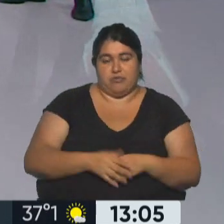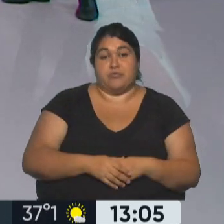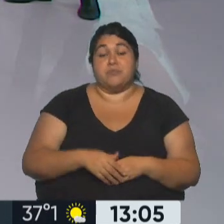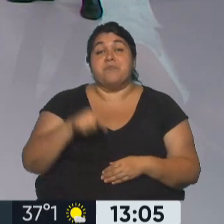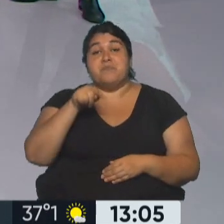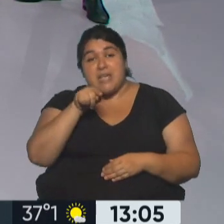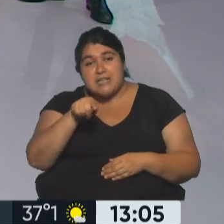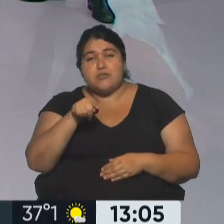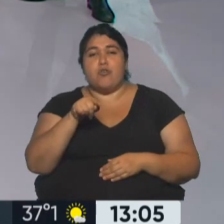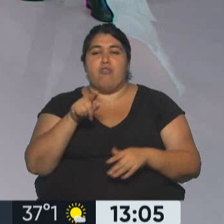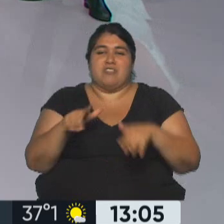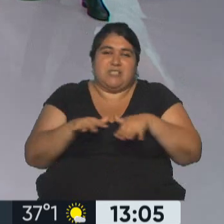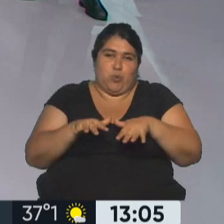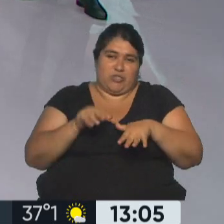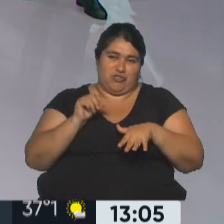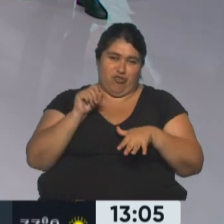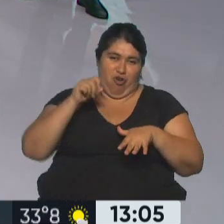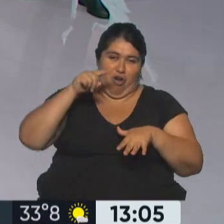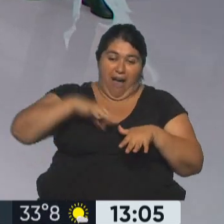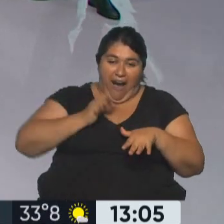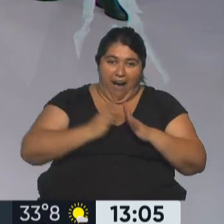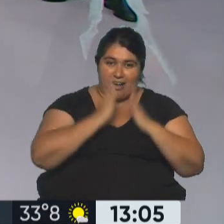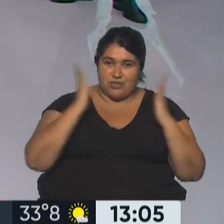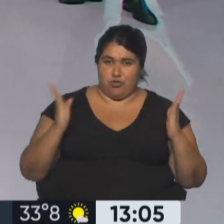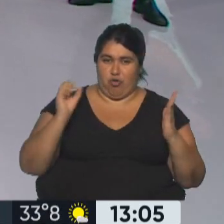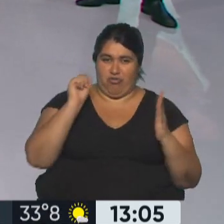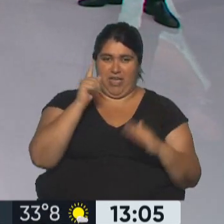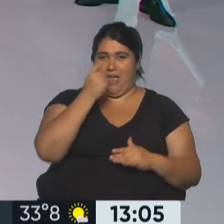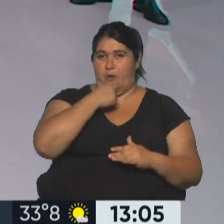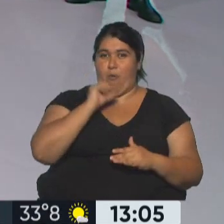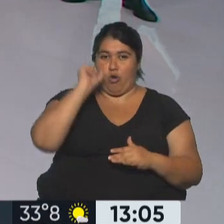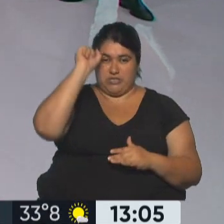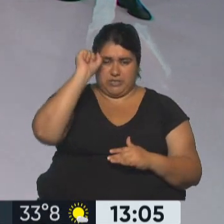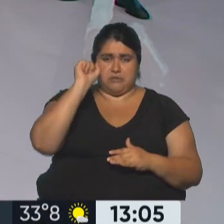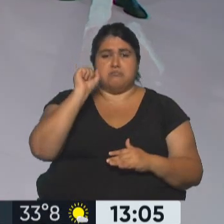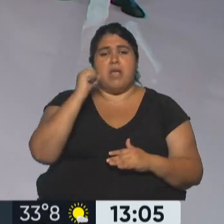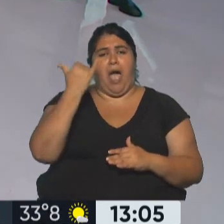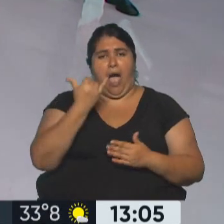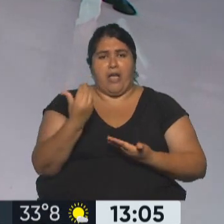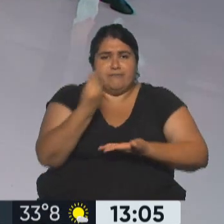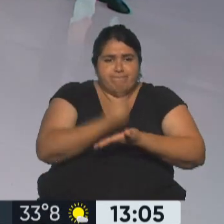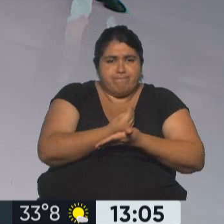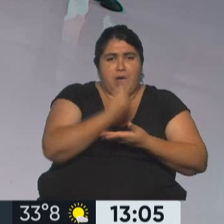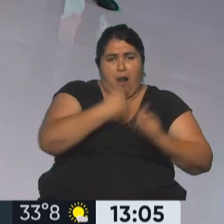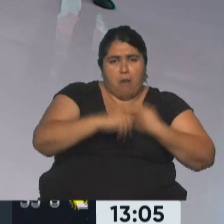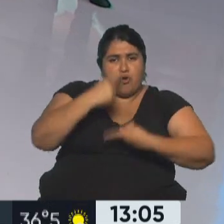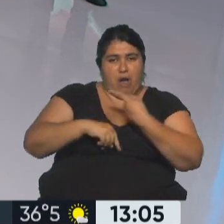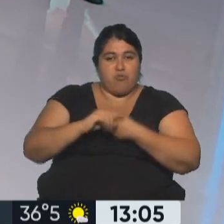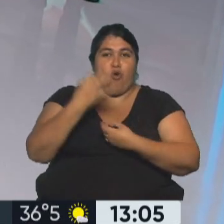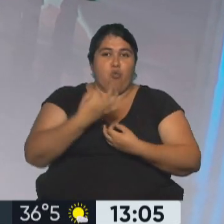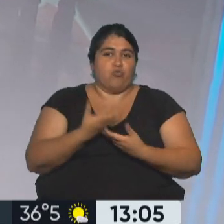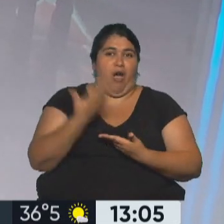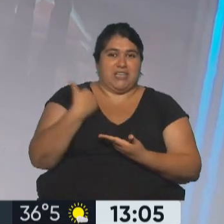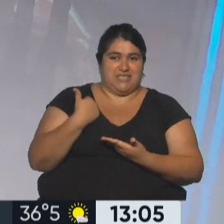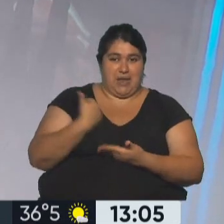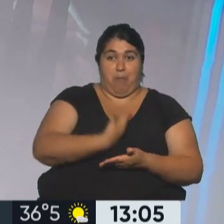de lo que está sucediendo en este primer año de gestión de Gabriel Boric, con cambios en el gabinete. Esto pasaba ayer, así